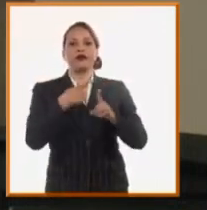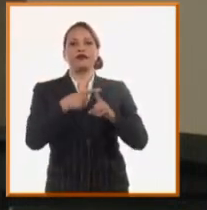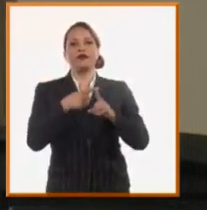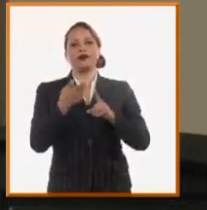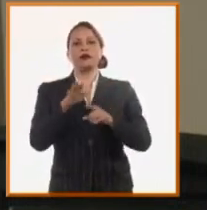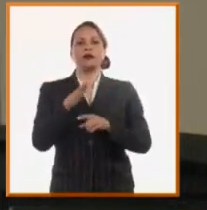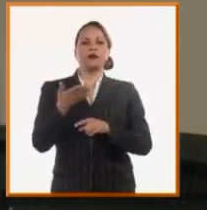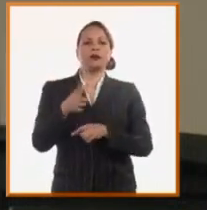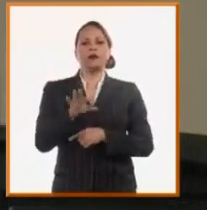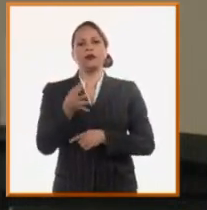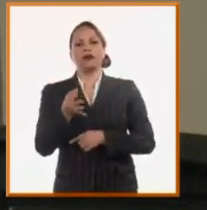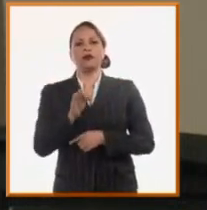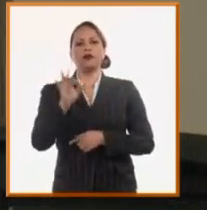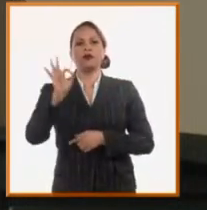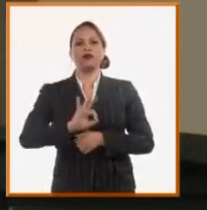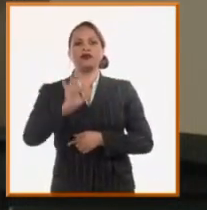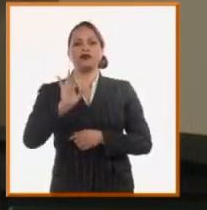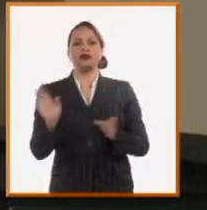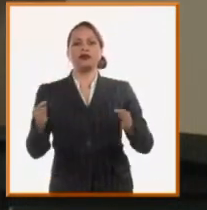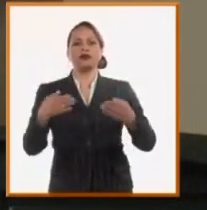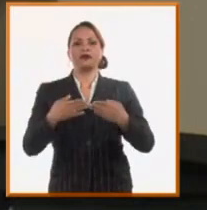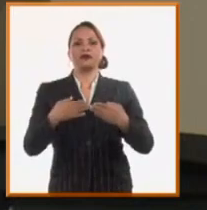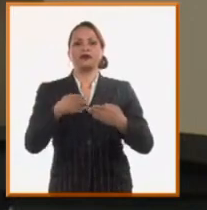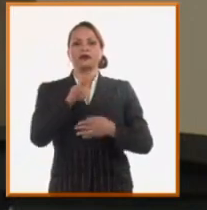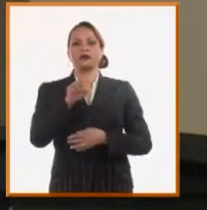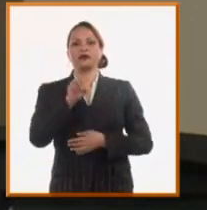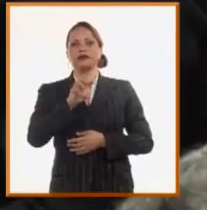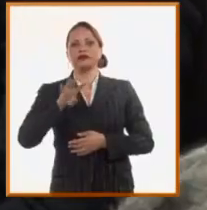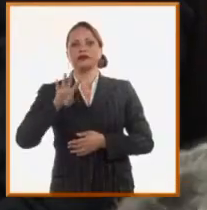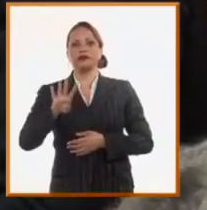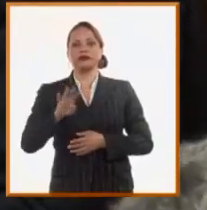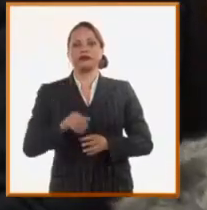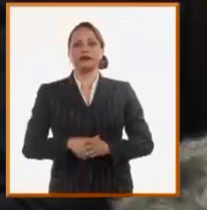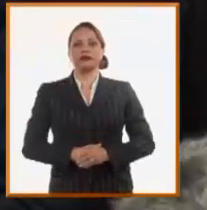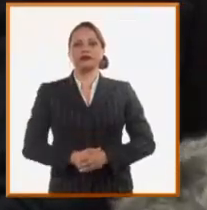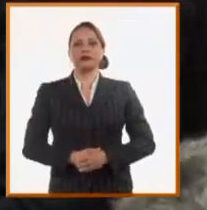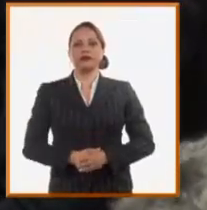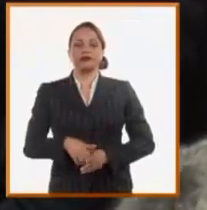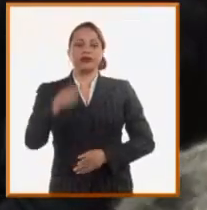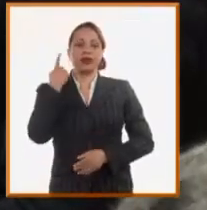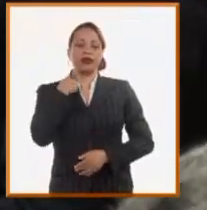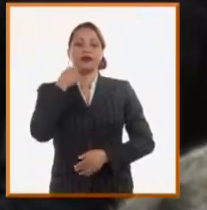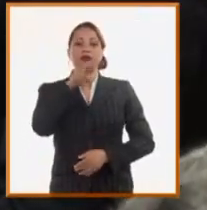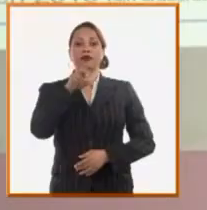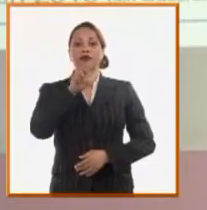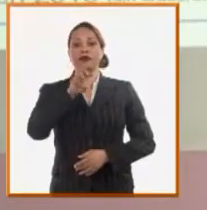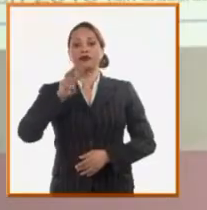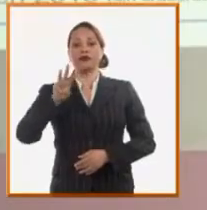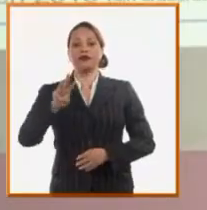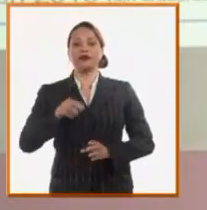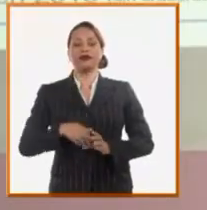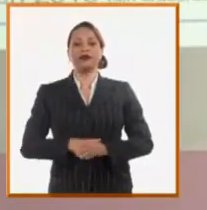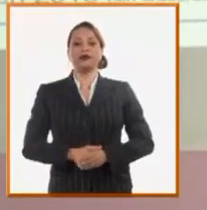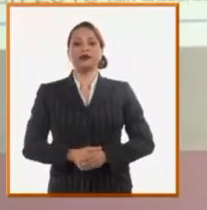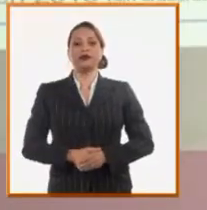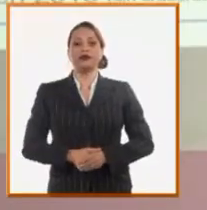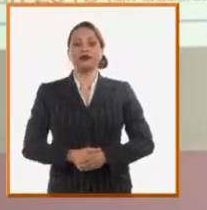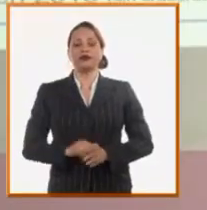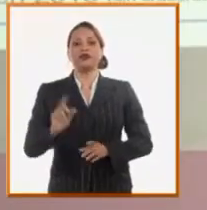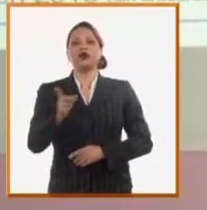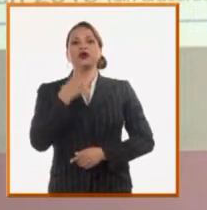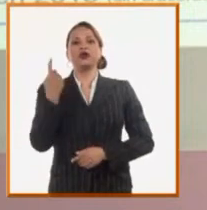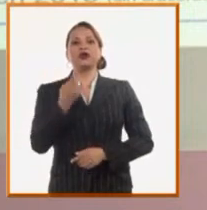sea, el estimado de cierre del 23, el plan 2024 con sus objetivos y metas. En el año 2023, nosotros